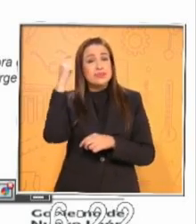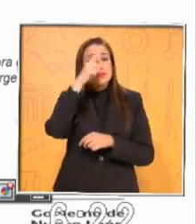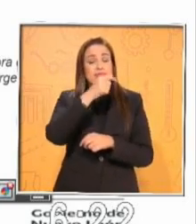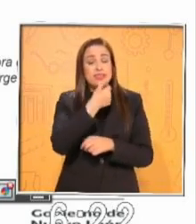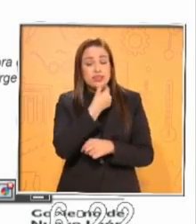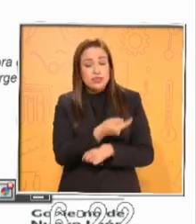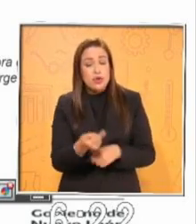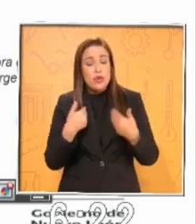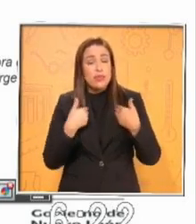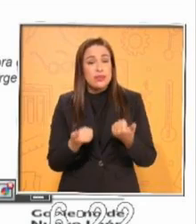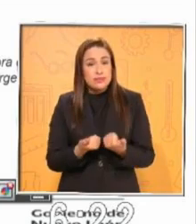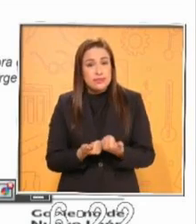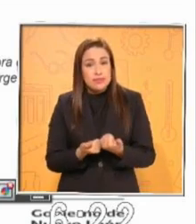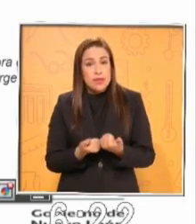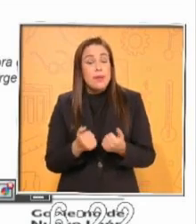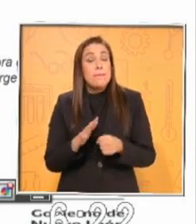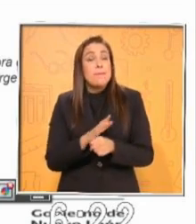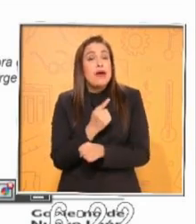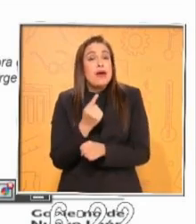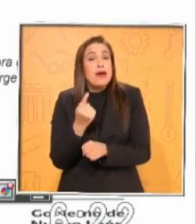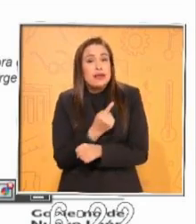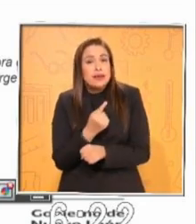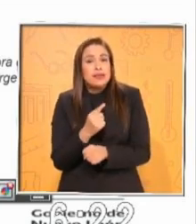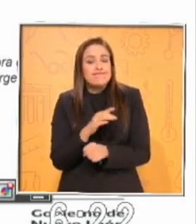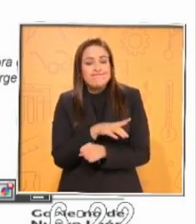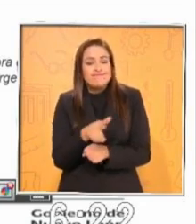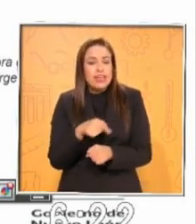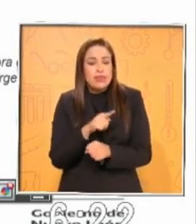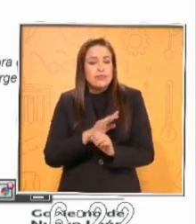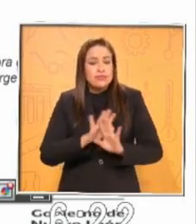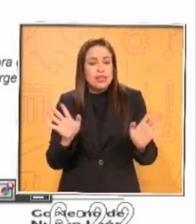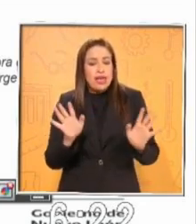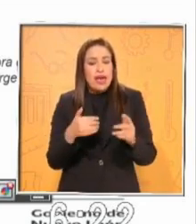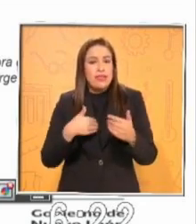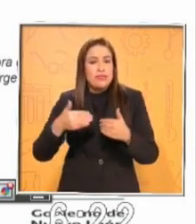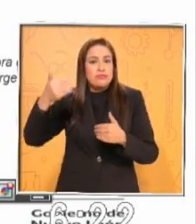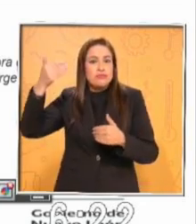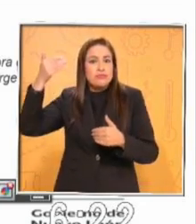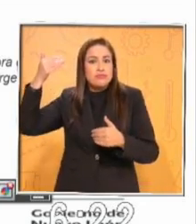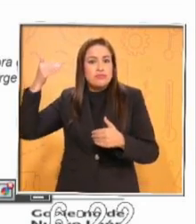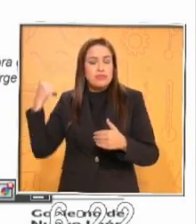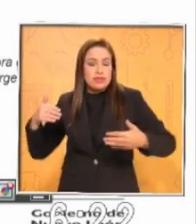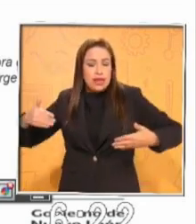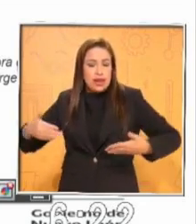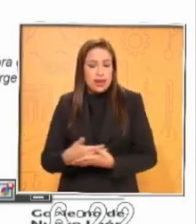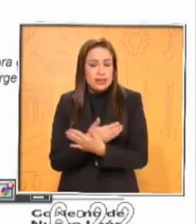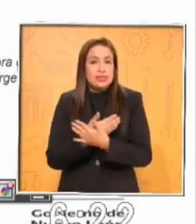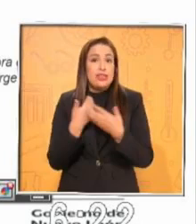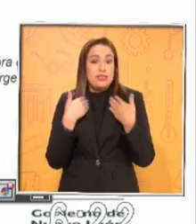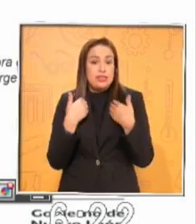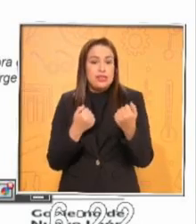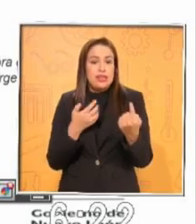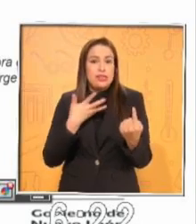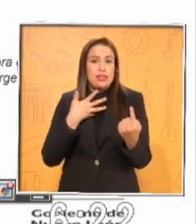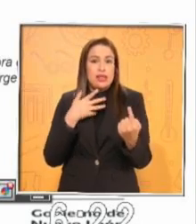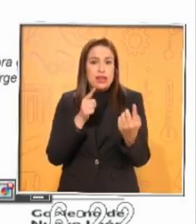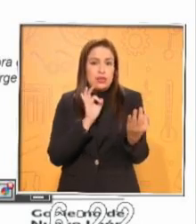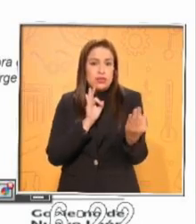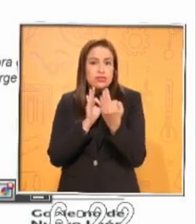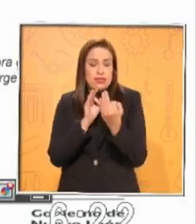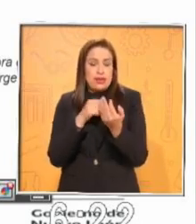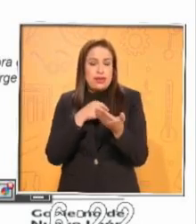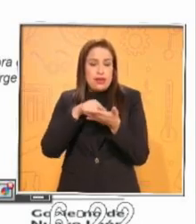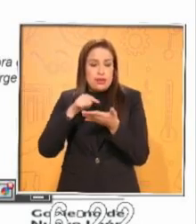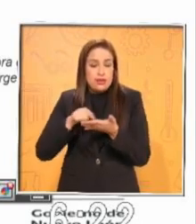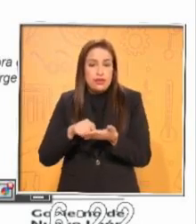entender, dado que han nacido conectados y no saben que se puede vivir sin tanta conexión y